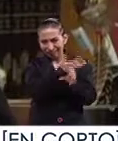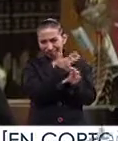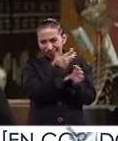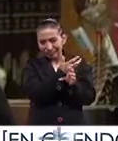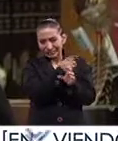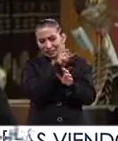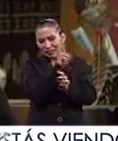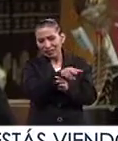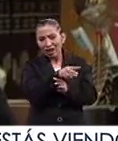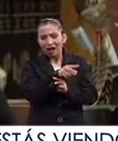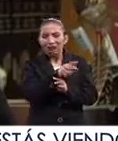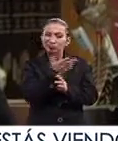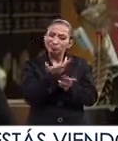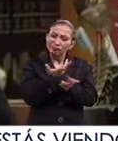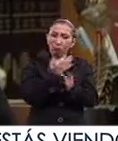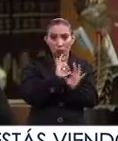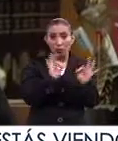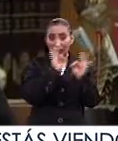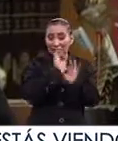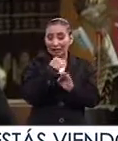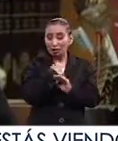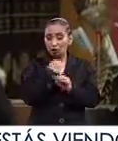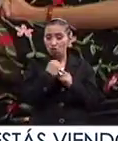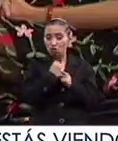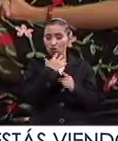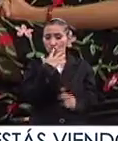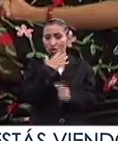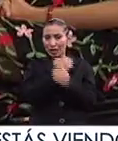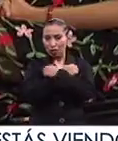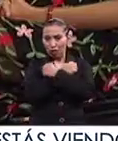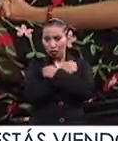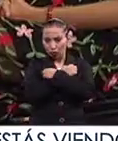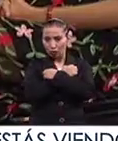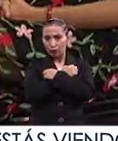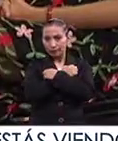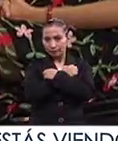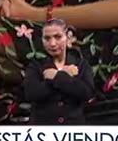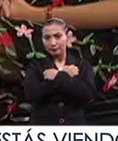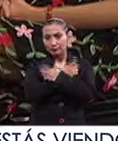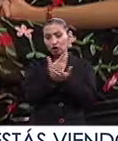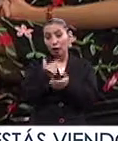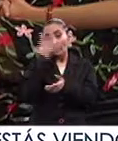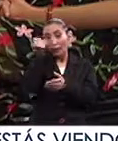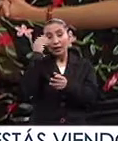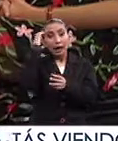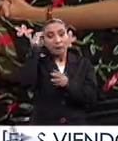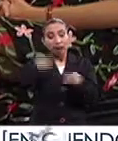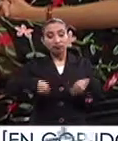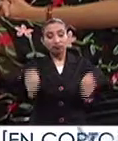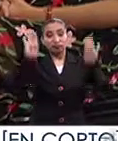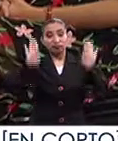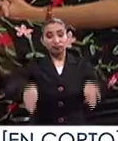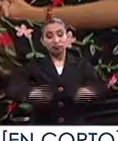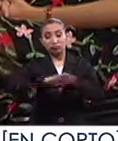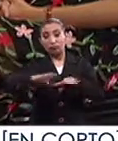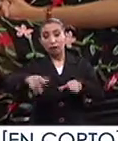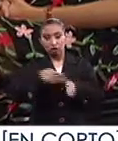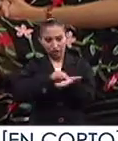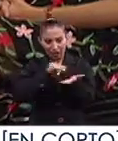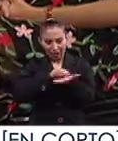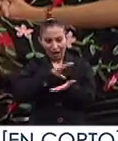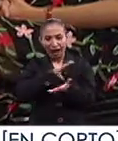que realmente creo que fueron muy importantes en mi educación, ¿no? Digo, aprendí a tender la cama, ahora, hasta la